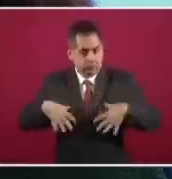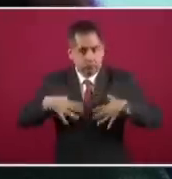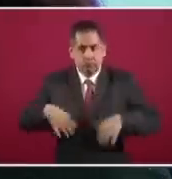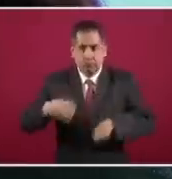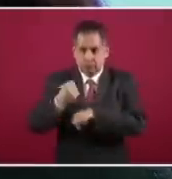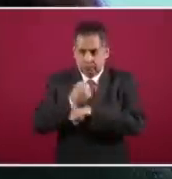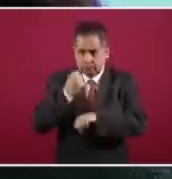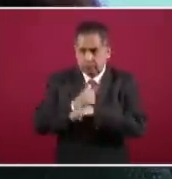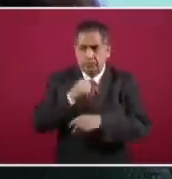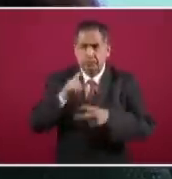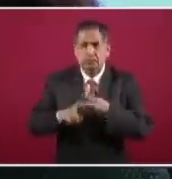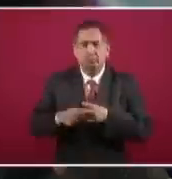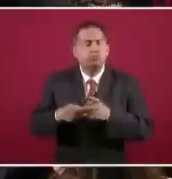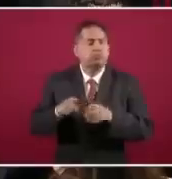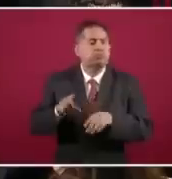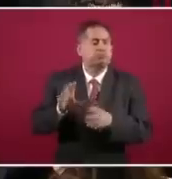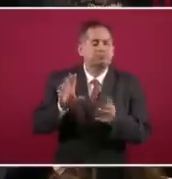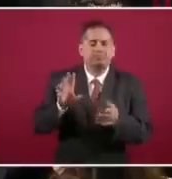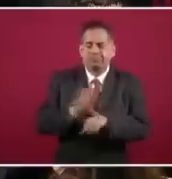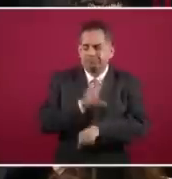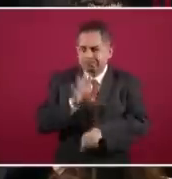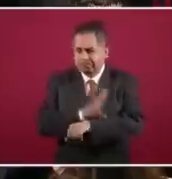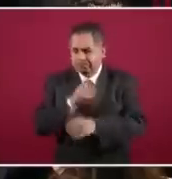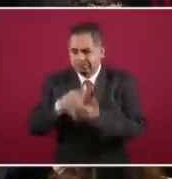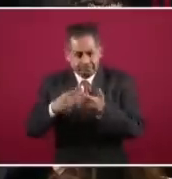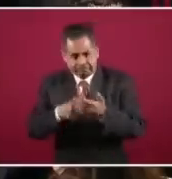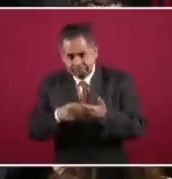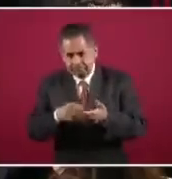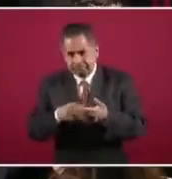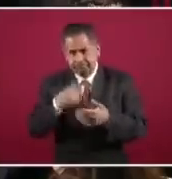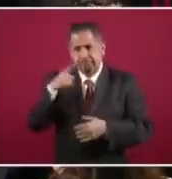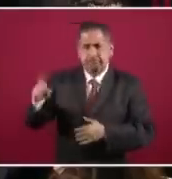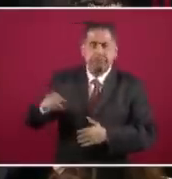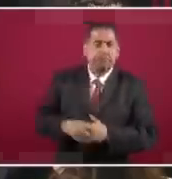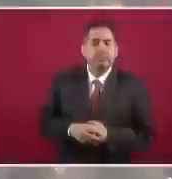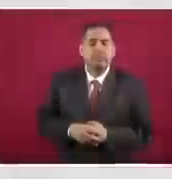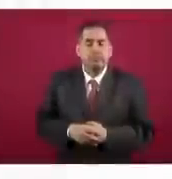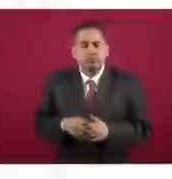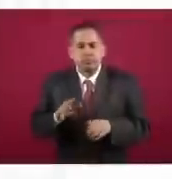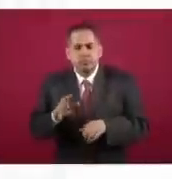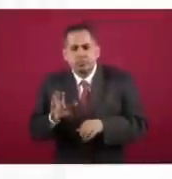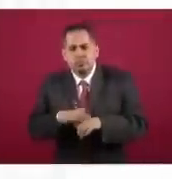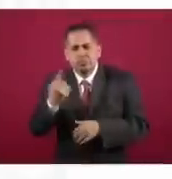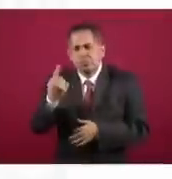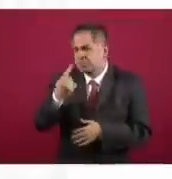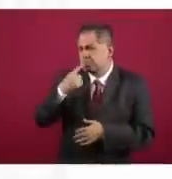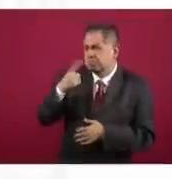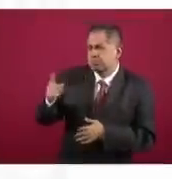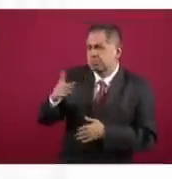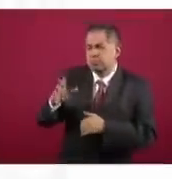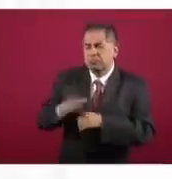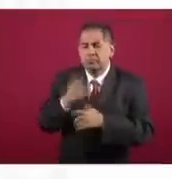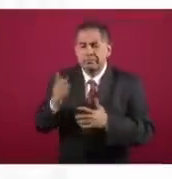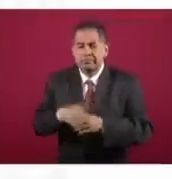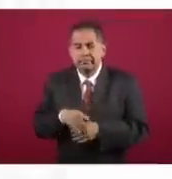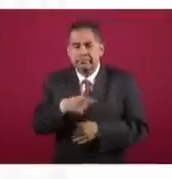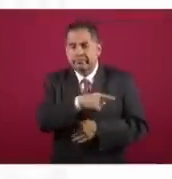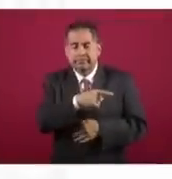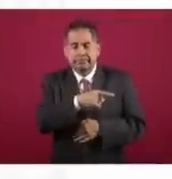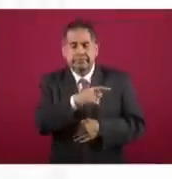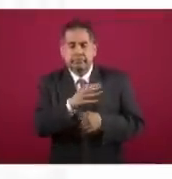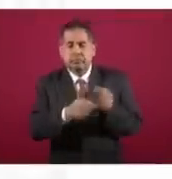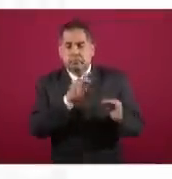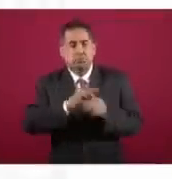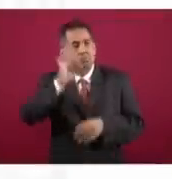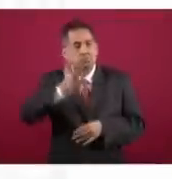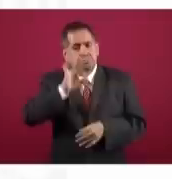calzado, electrodomésticos y electrónicos. Los principales motivos de reclamación fueron incumplimiento de